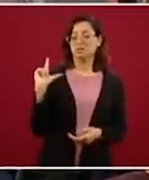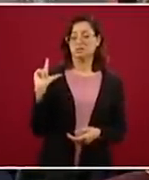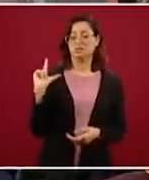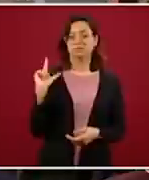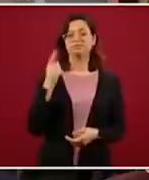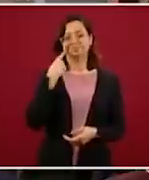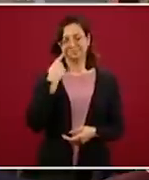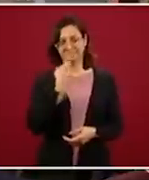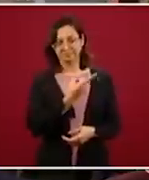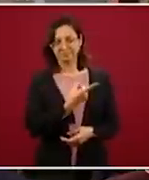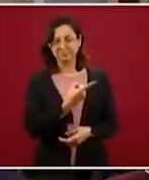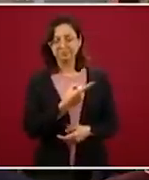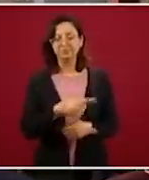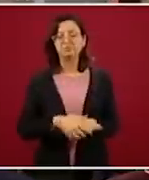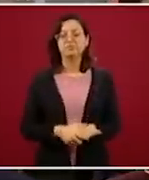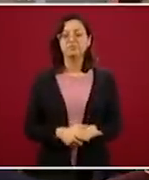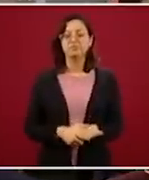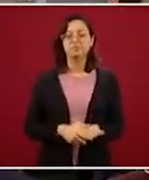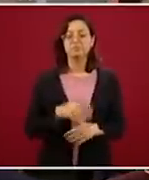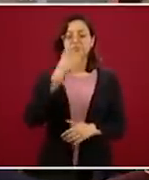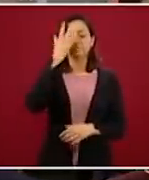esto.